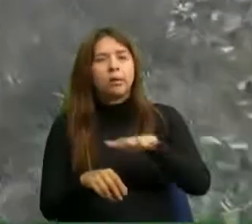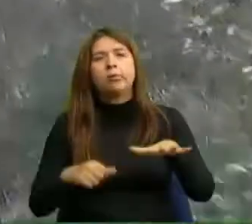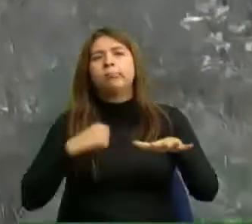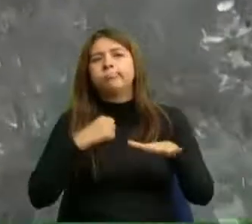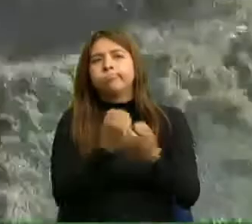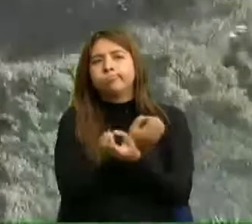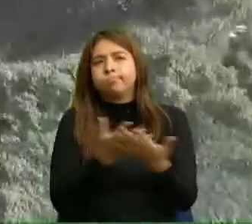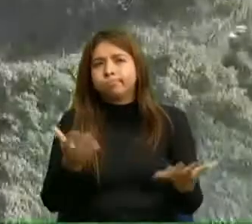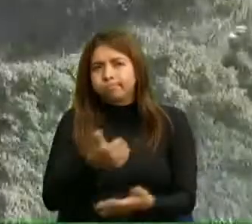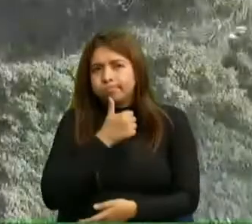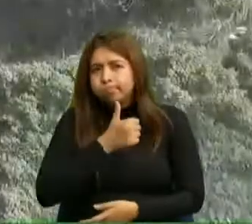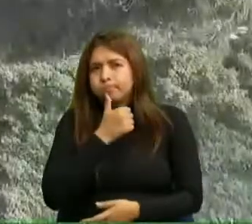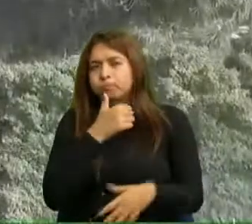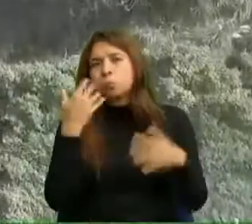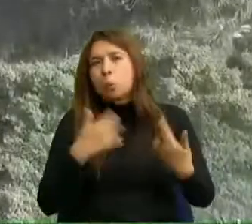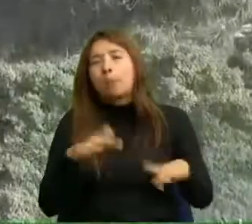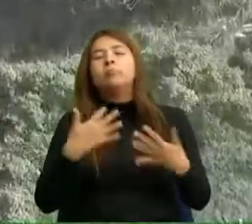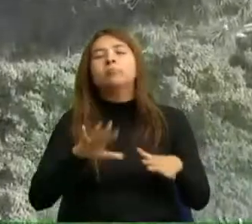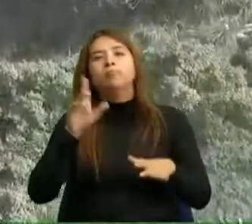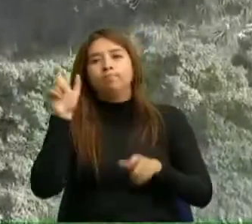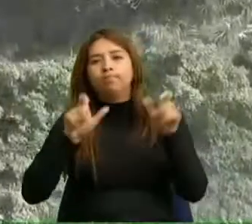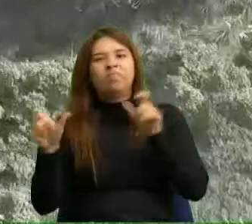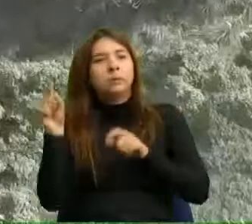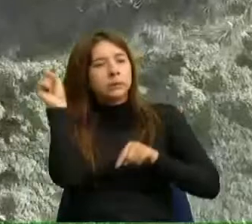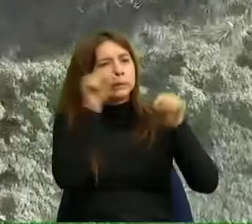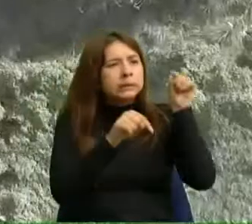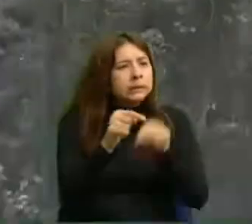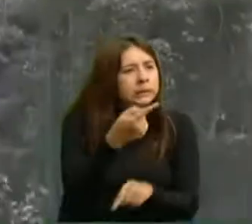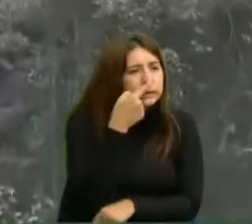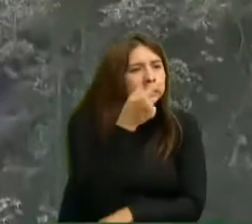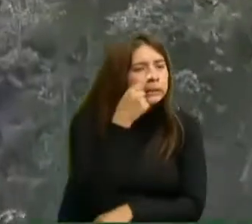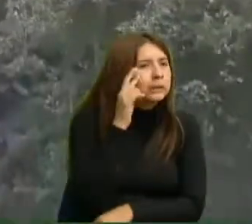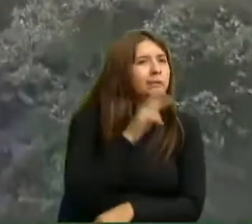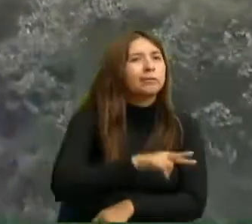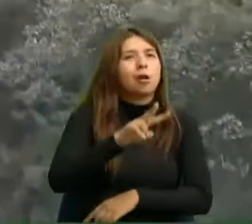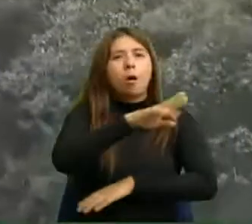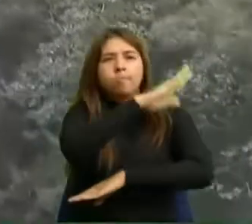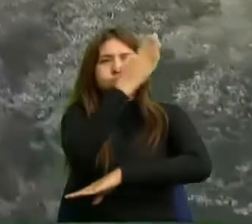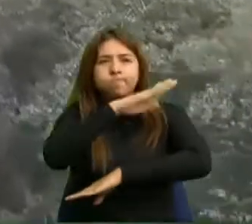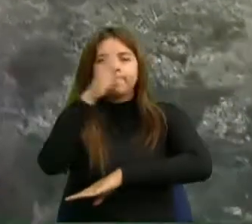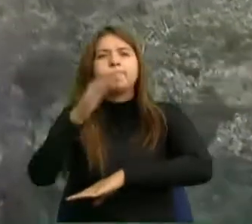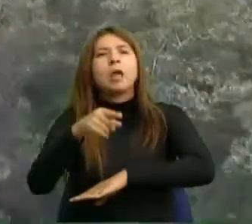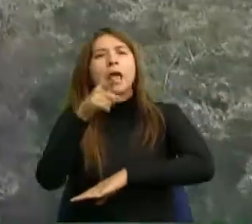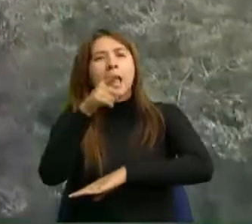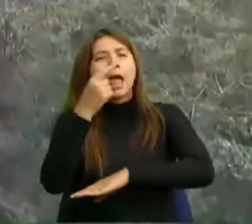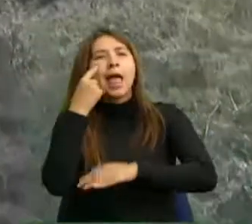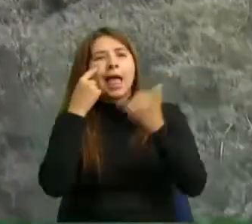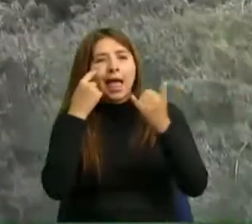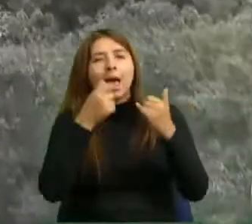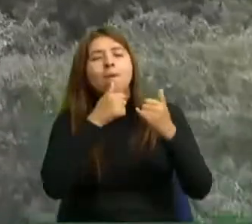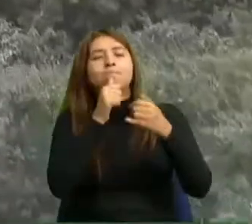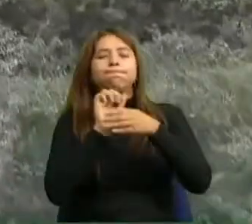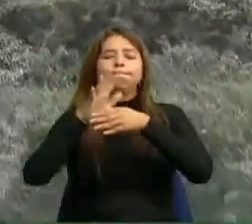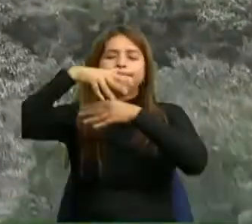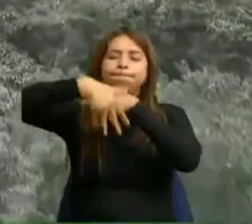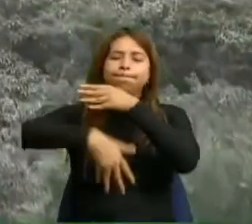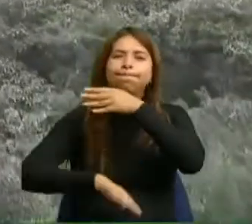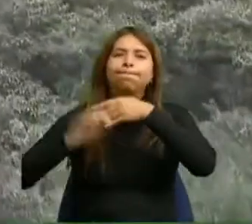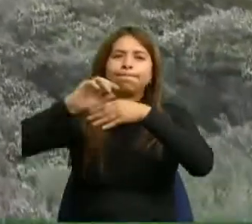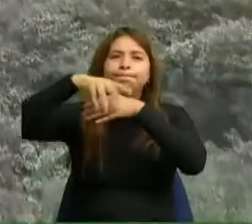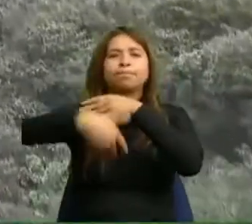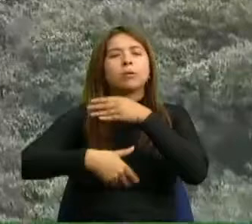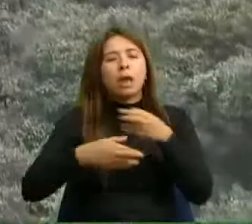en la cual se convierte un atractivo para venir a visitar cascadas, ríos y cuencas que hoy tiene a su